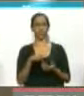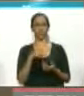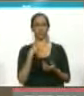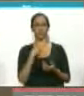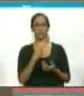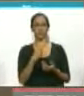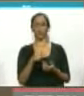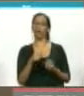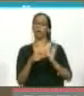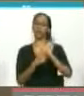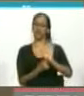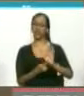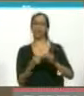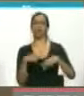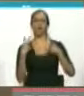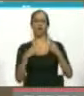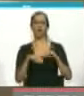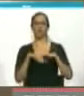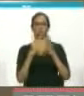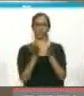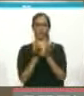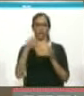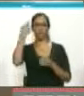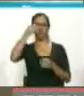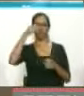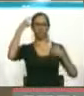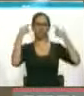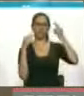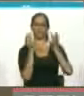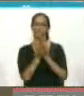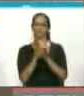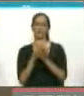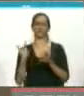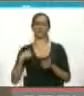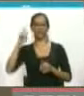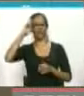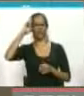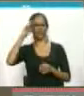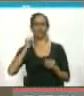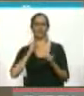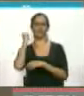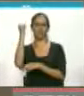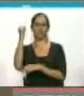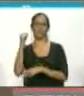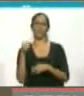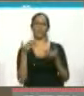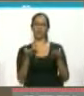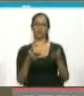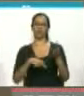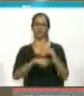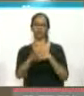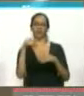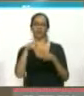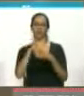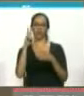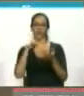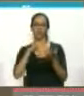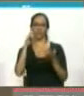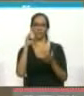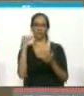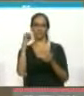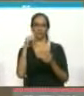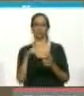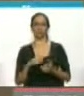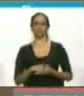demostraremos nuevamente al mundo que el pueblo de chávez siempre ha tenido la razón y venceremos por eso vamos a elecciones 2020 en